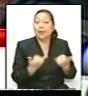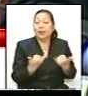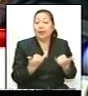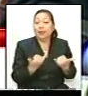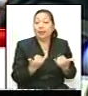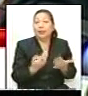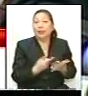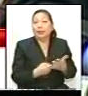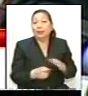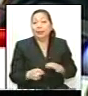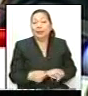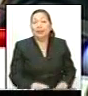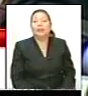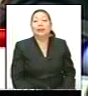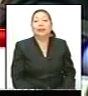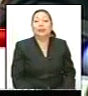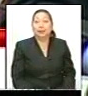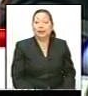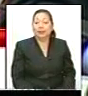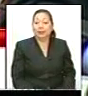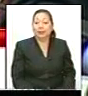estas decisiones.